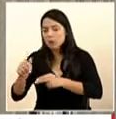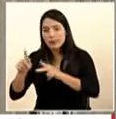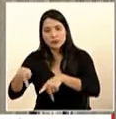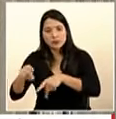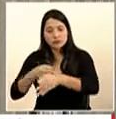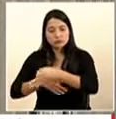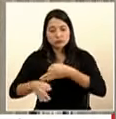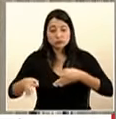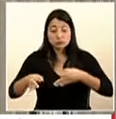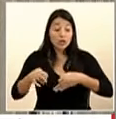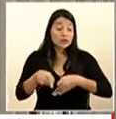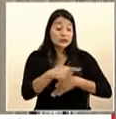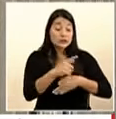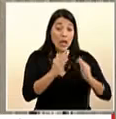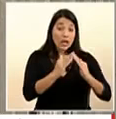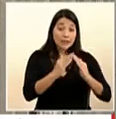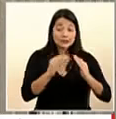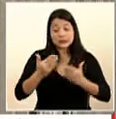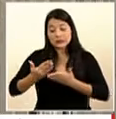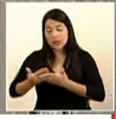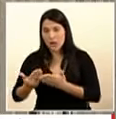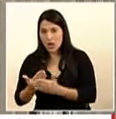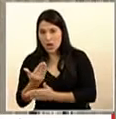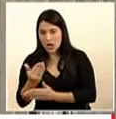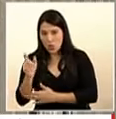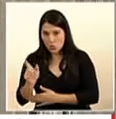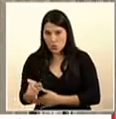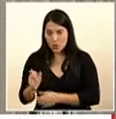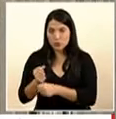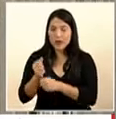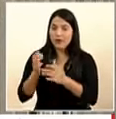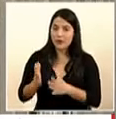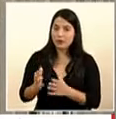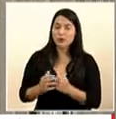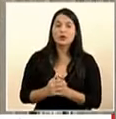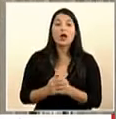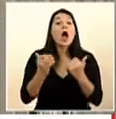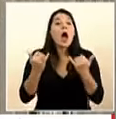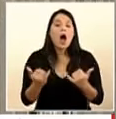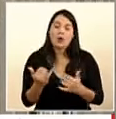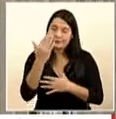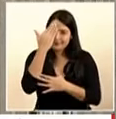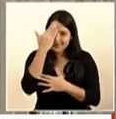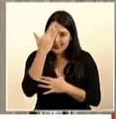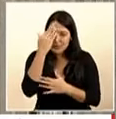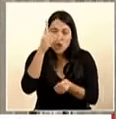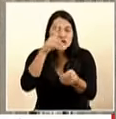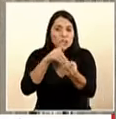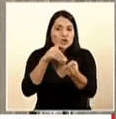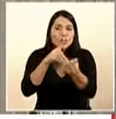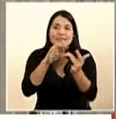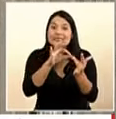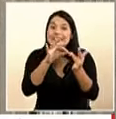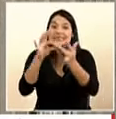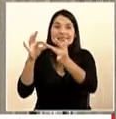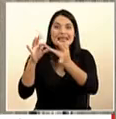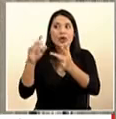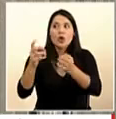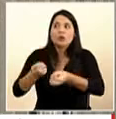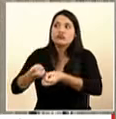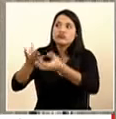hospitales ahora sabemos que especialistas per se son perfiles fáciles